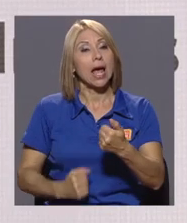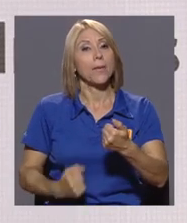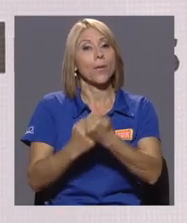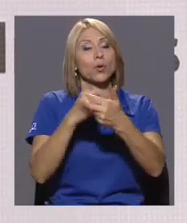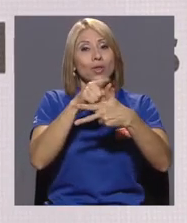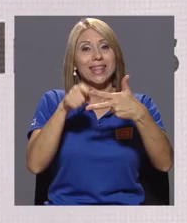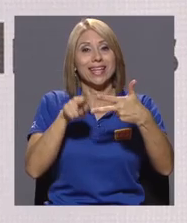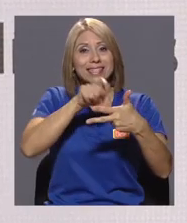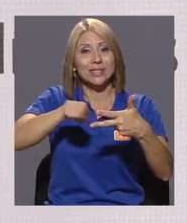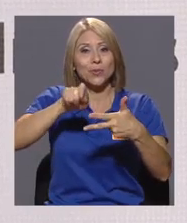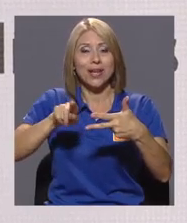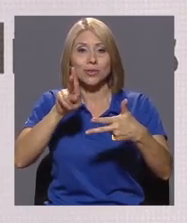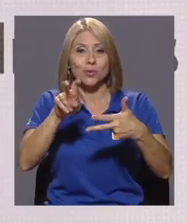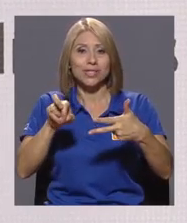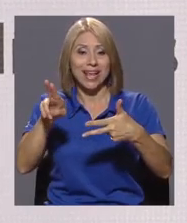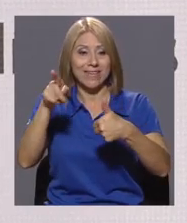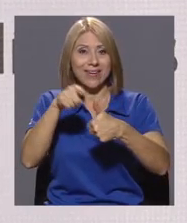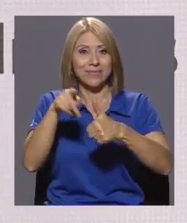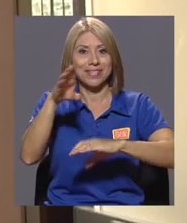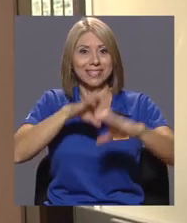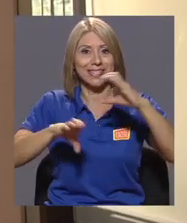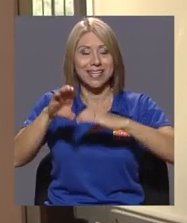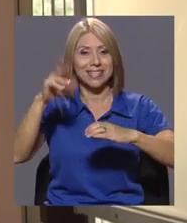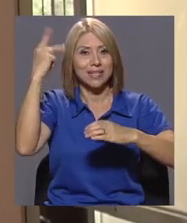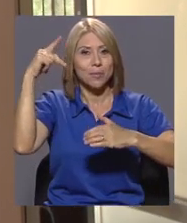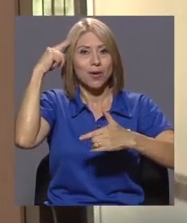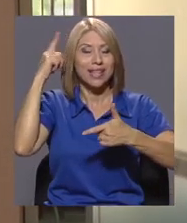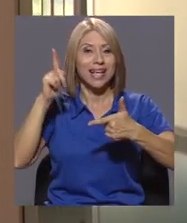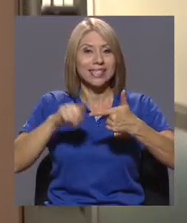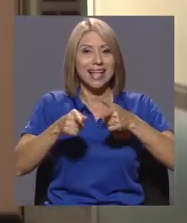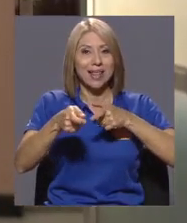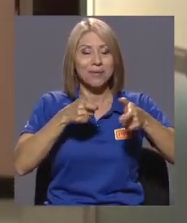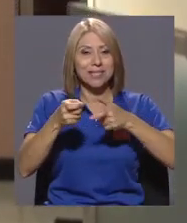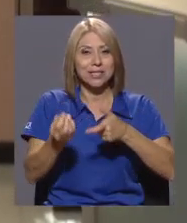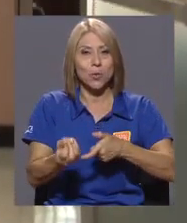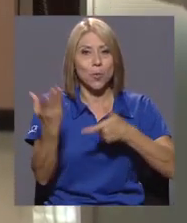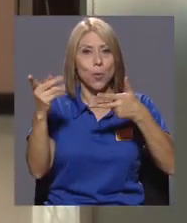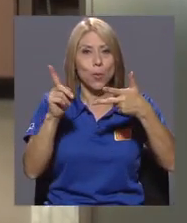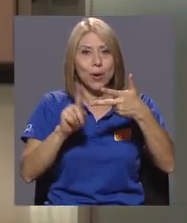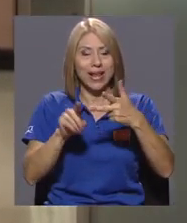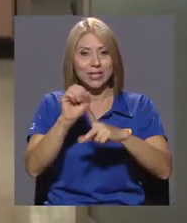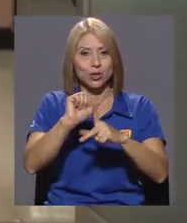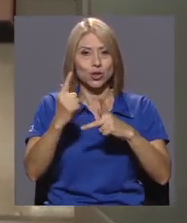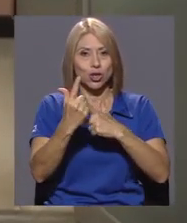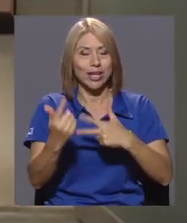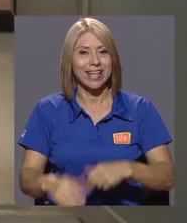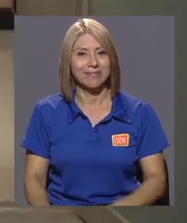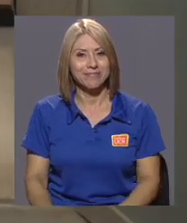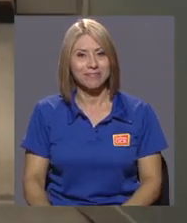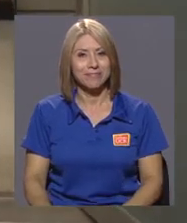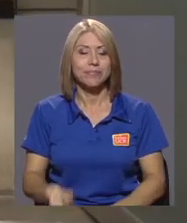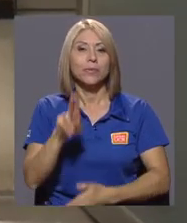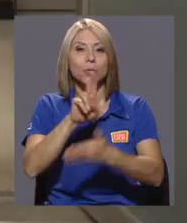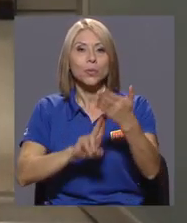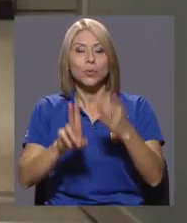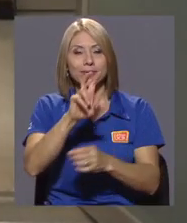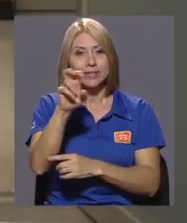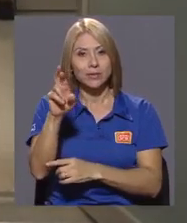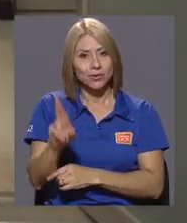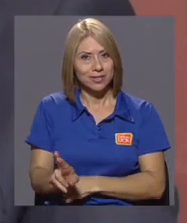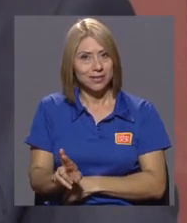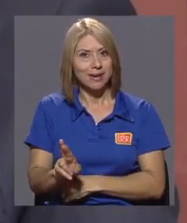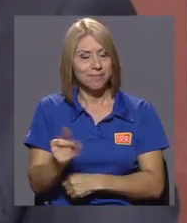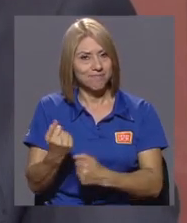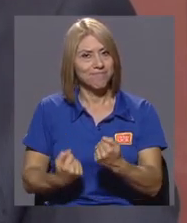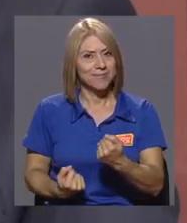UCR: la Escuela de Ciencias Políticas, de Administración Pública y de Sociología. La Universidad de Costa Rica